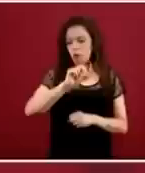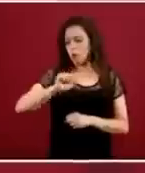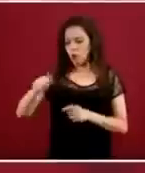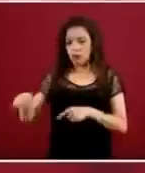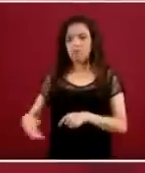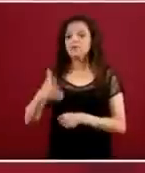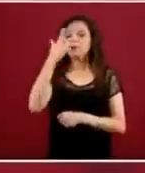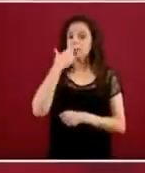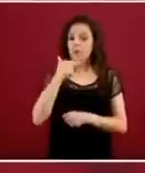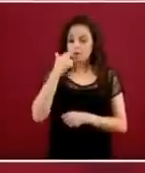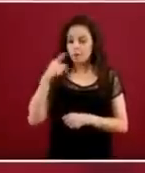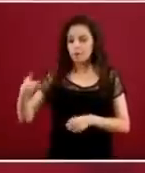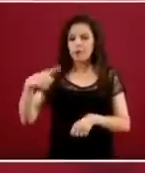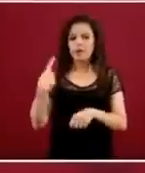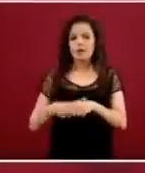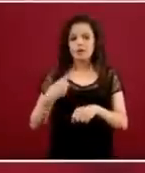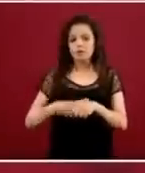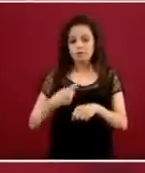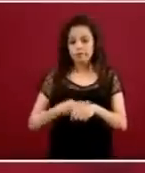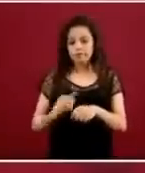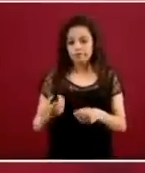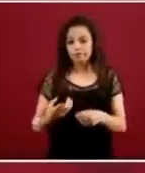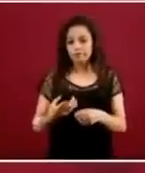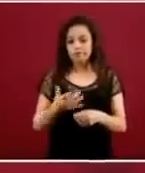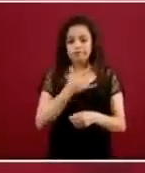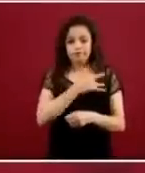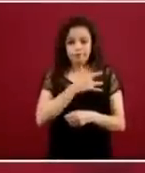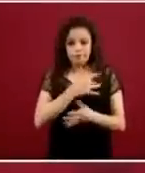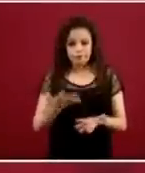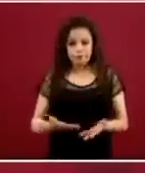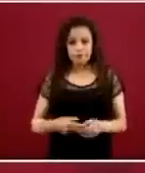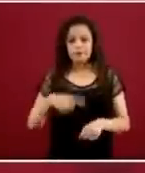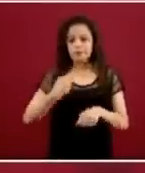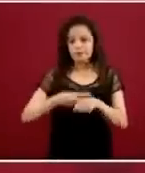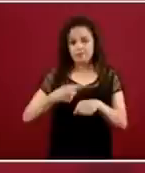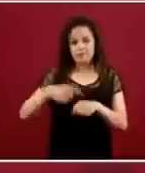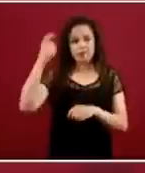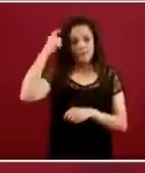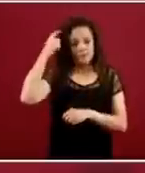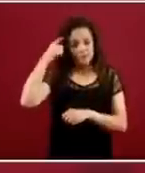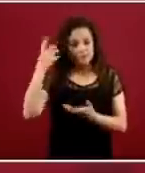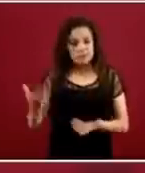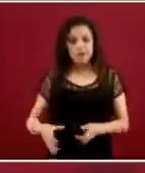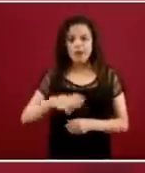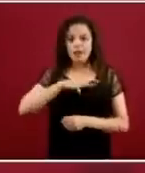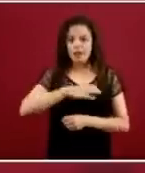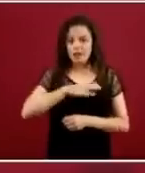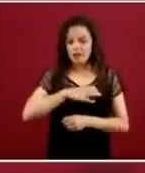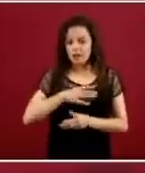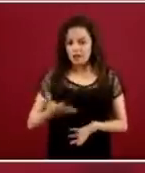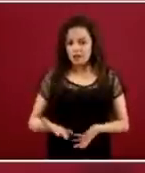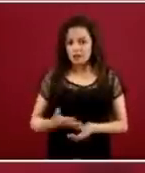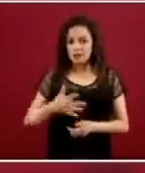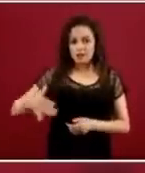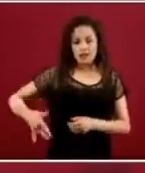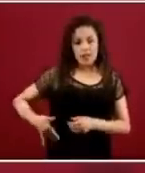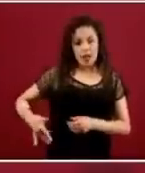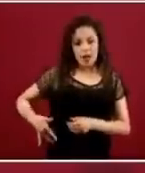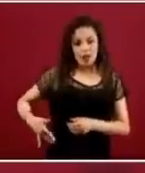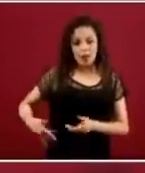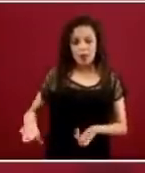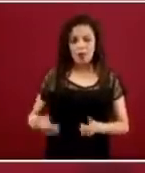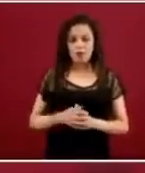enfermedad cardiovascular enfermedad cerebrovascular el cáncer insuficiencia del hígado